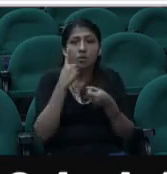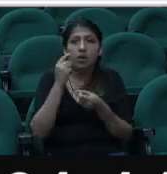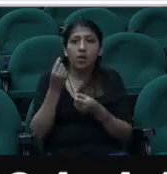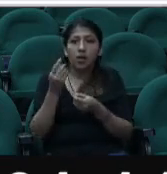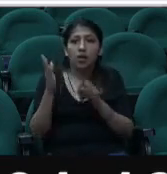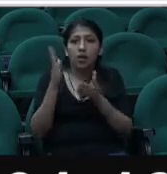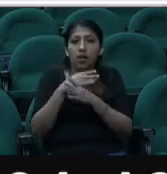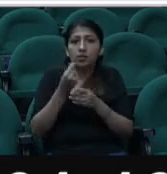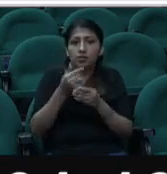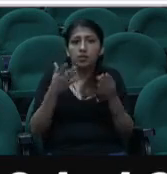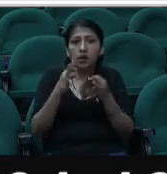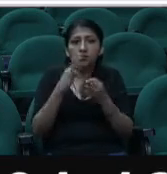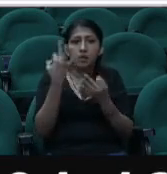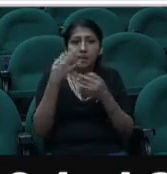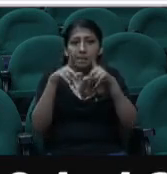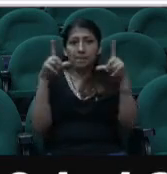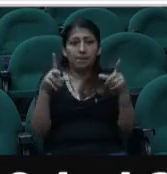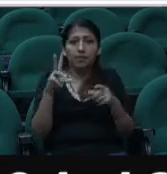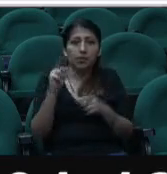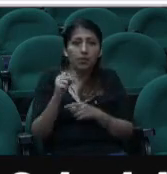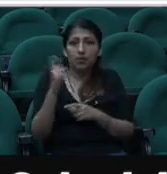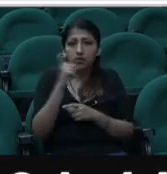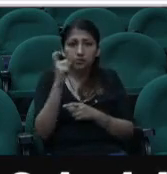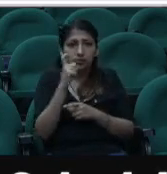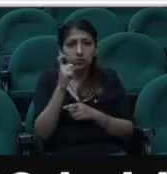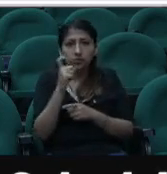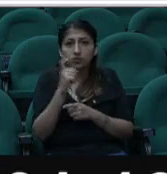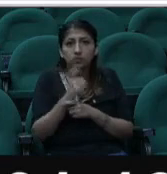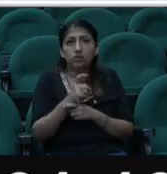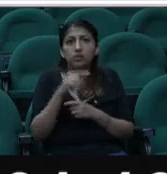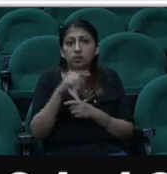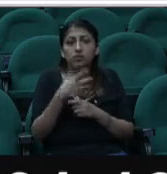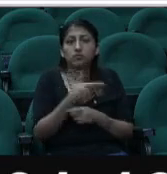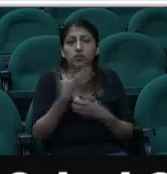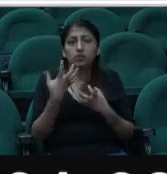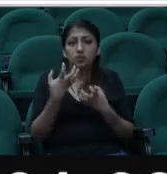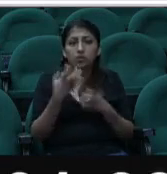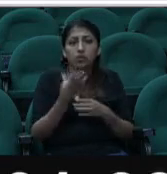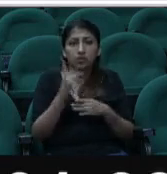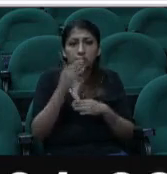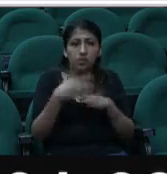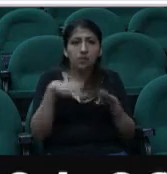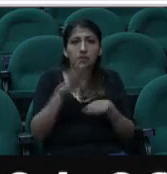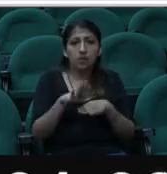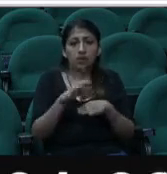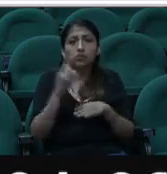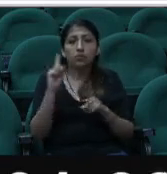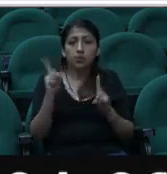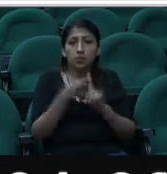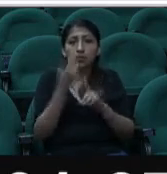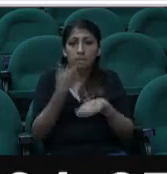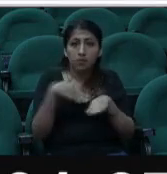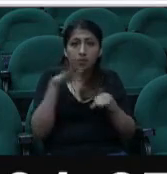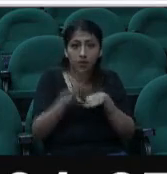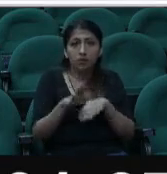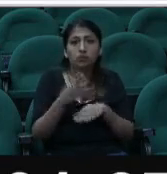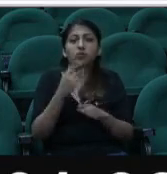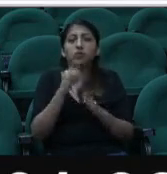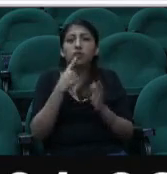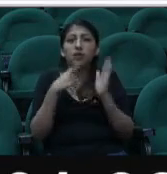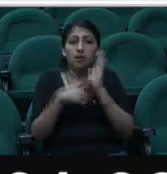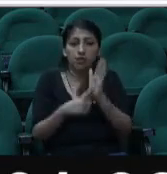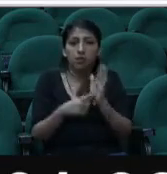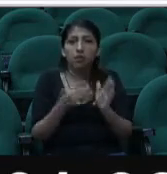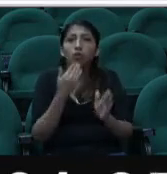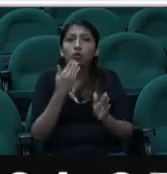institución con ningún tipo de financiamiento ni financista y esto es lo que nosotros hemos hecho consideramos que el primer paso es dar el ejemplo